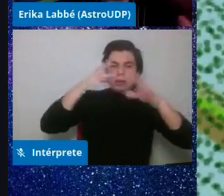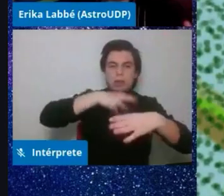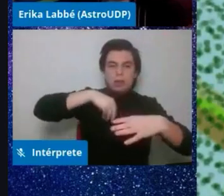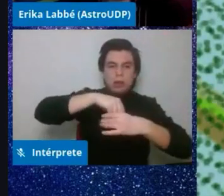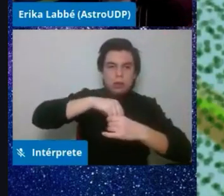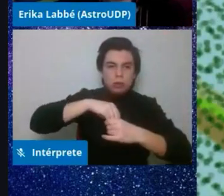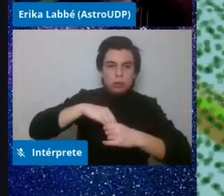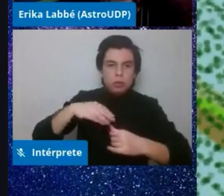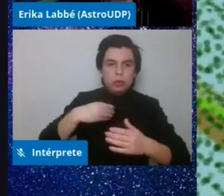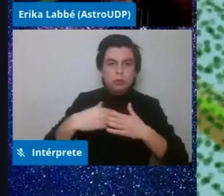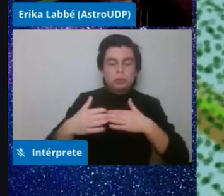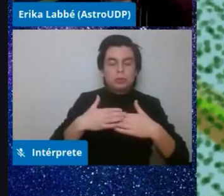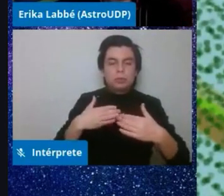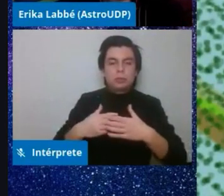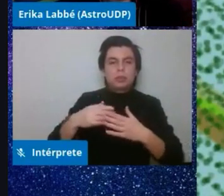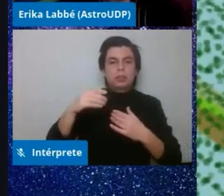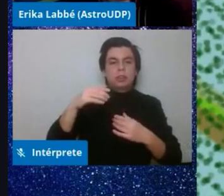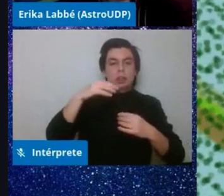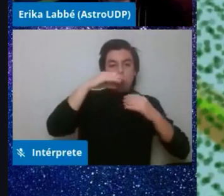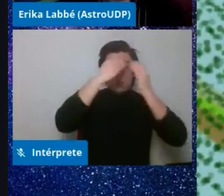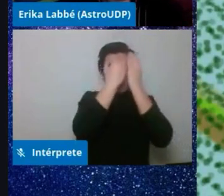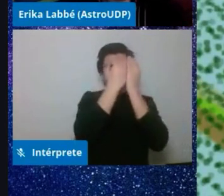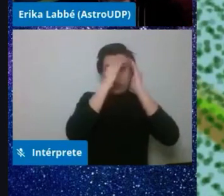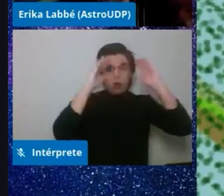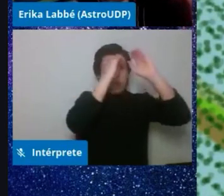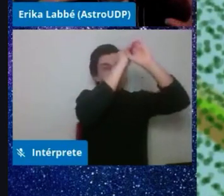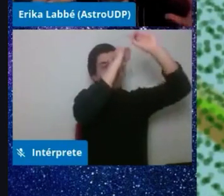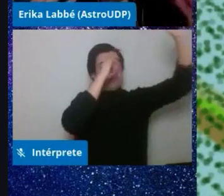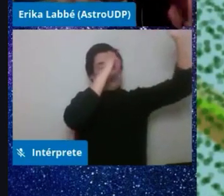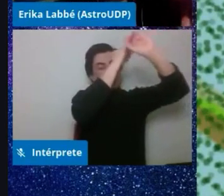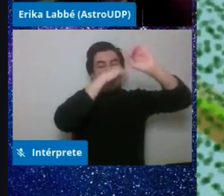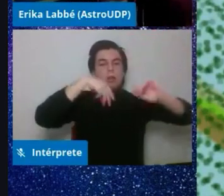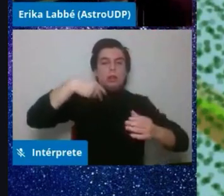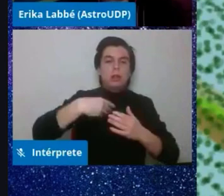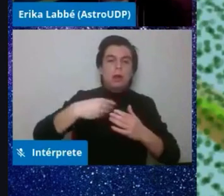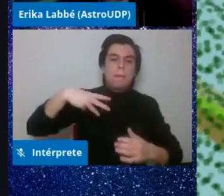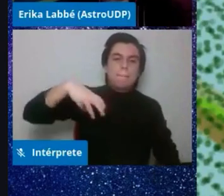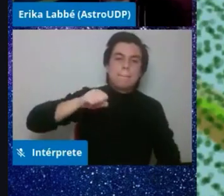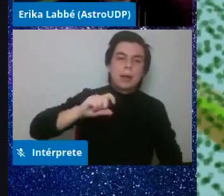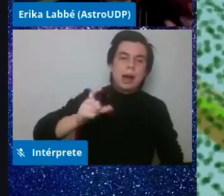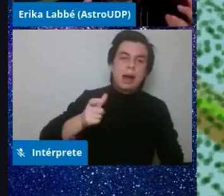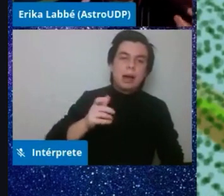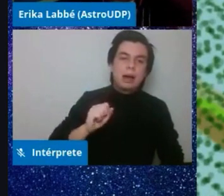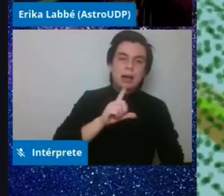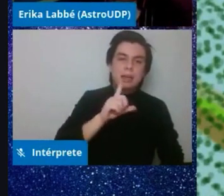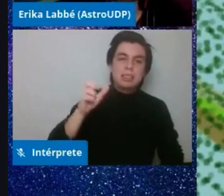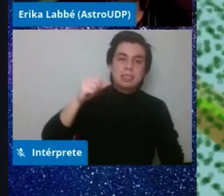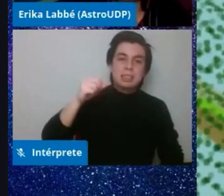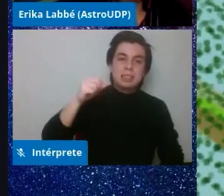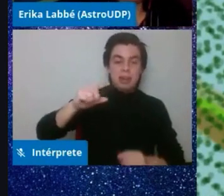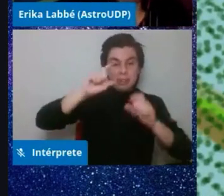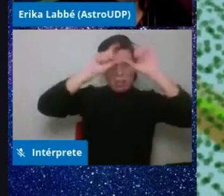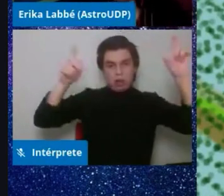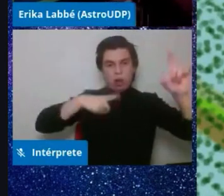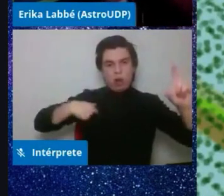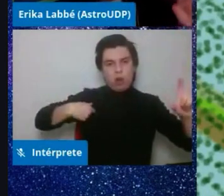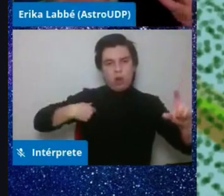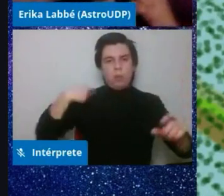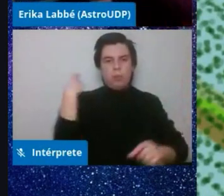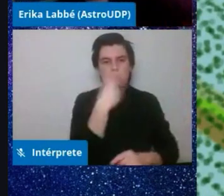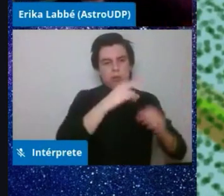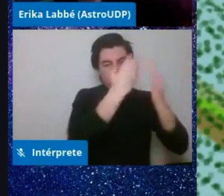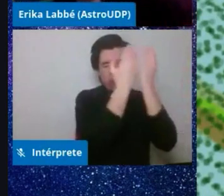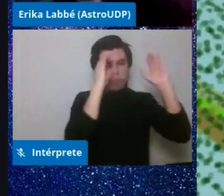concepto de la co-creación, que no lo están haciendo ellos solos, sino que tienen un equipo ahí armando actividades,